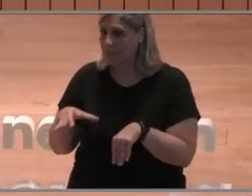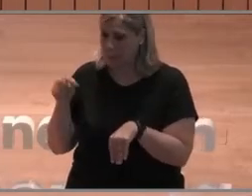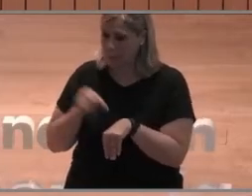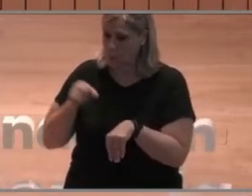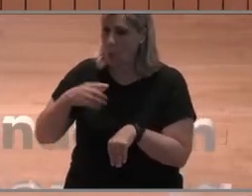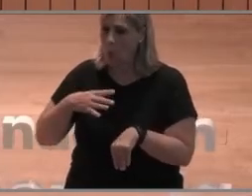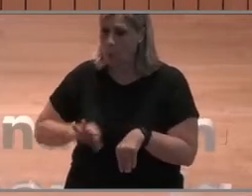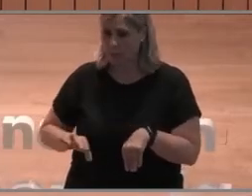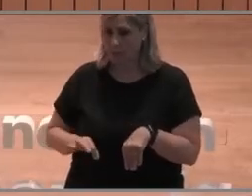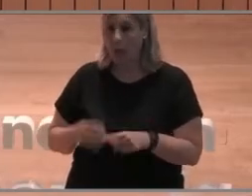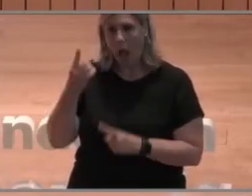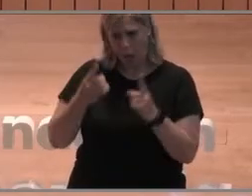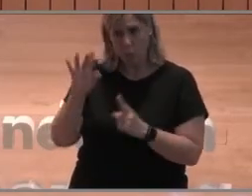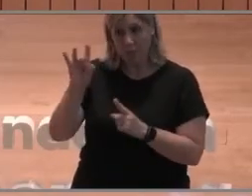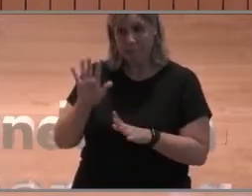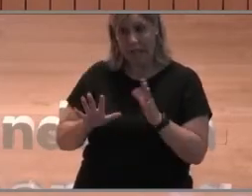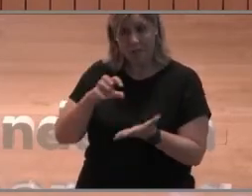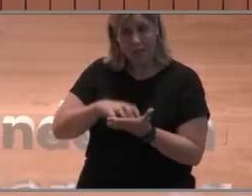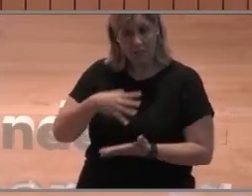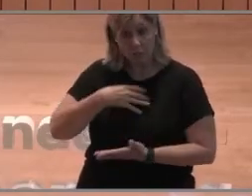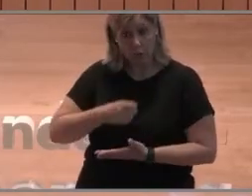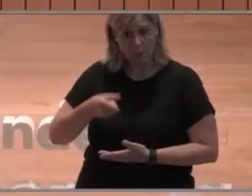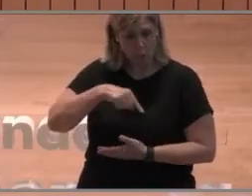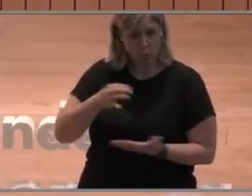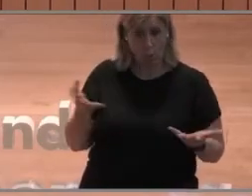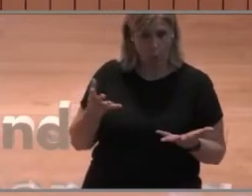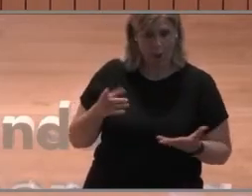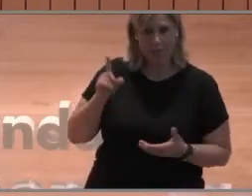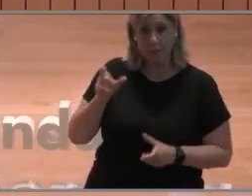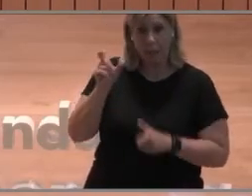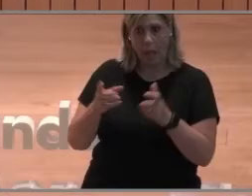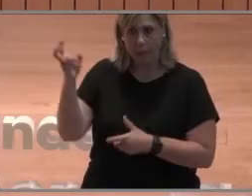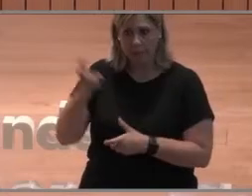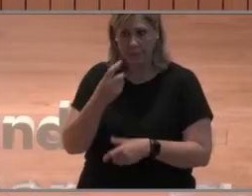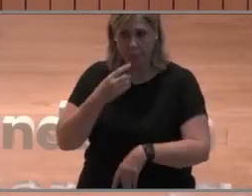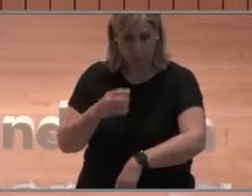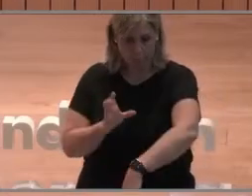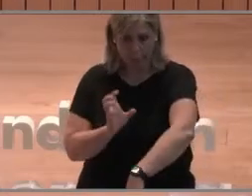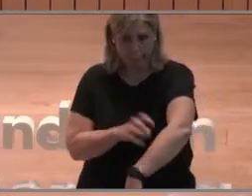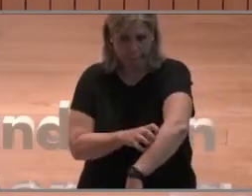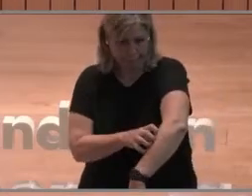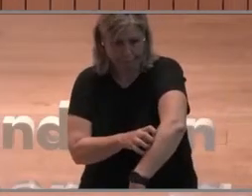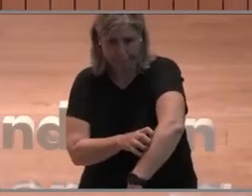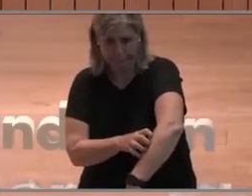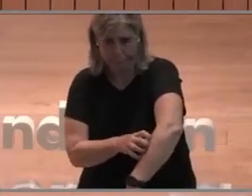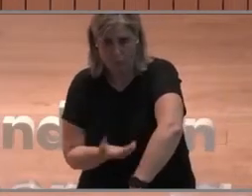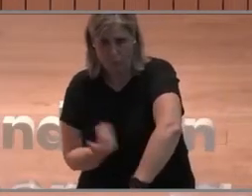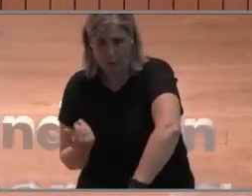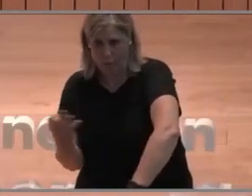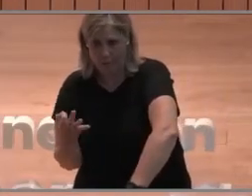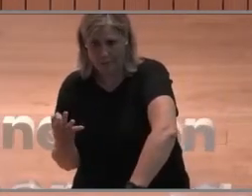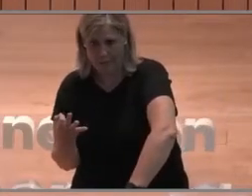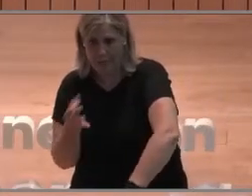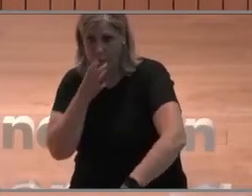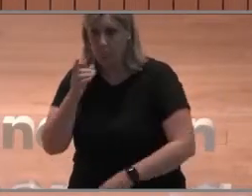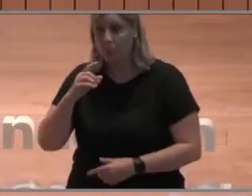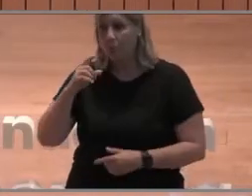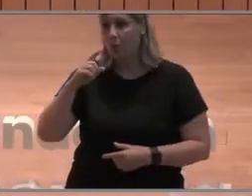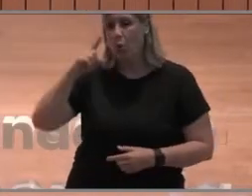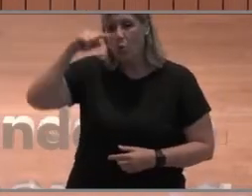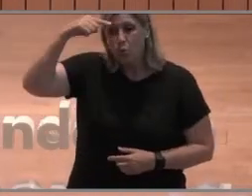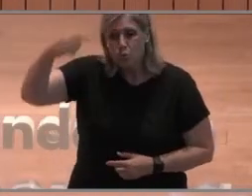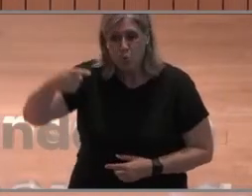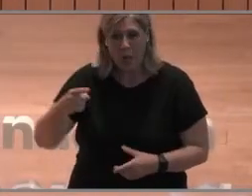quitamos alguna en los centros de salud, y nosotros pues viene la gente con que la cultura sobre el mundo de la garrapata es muy baja en el